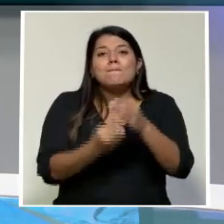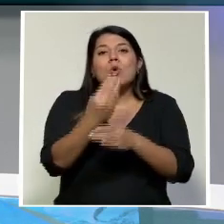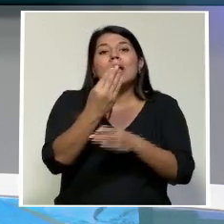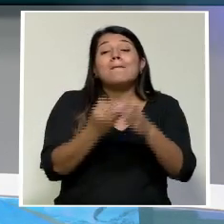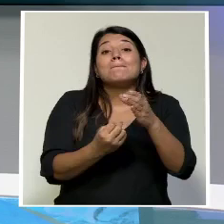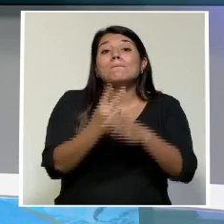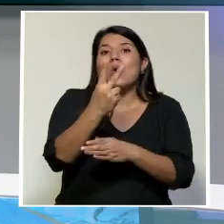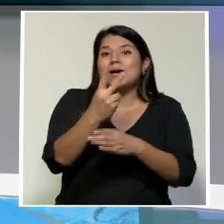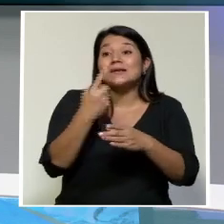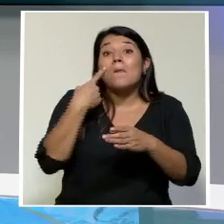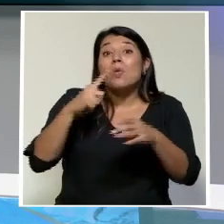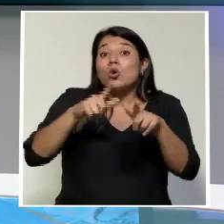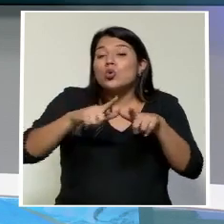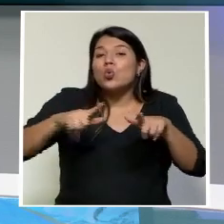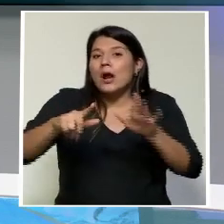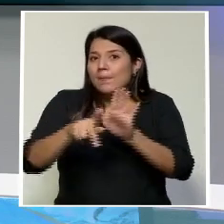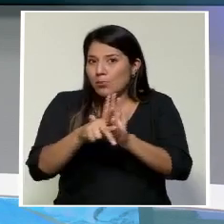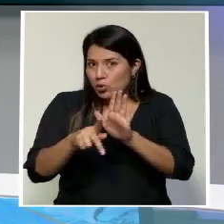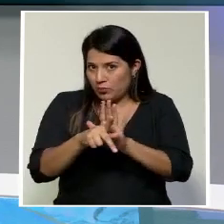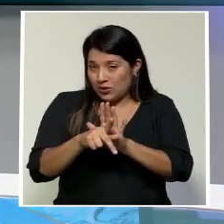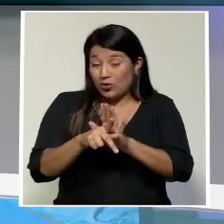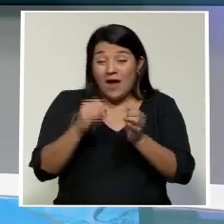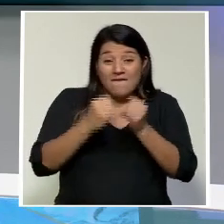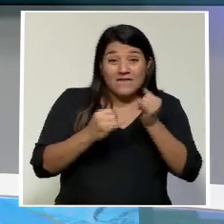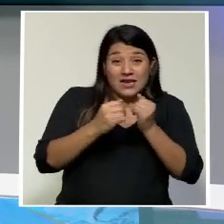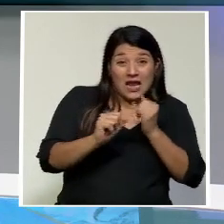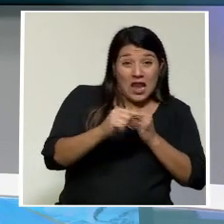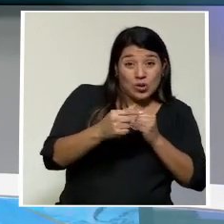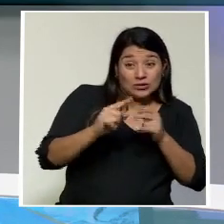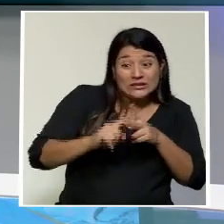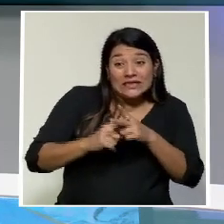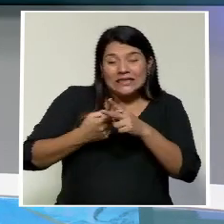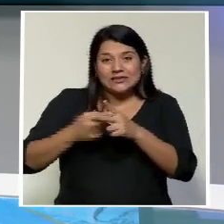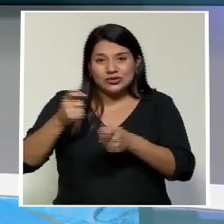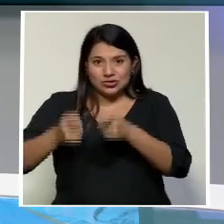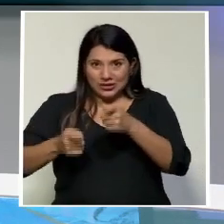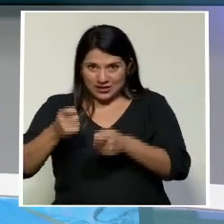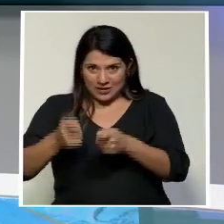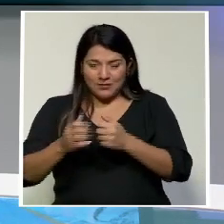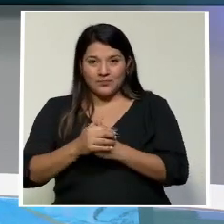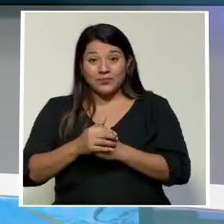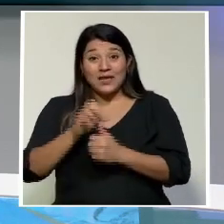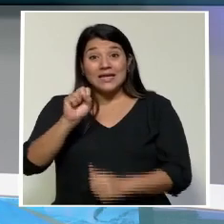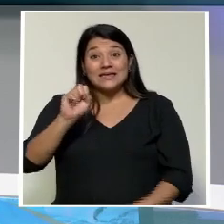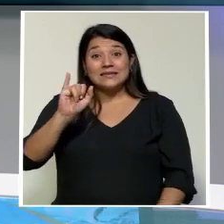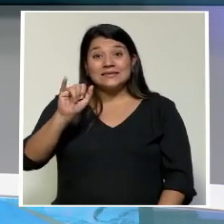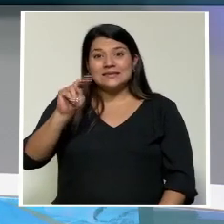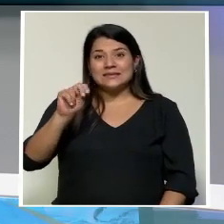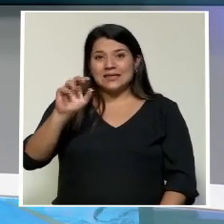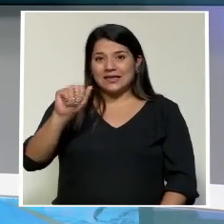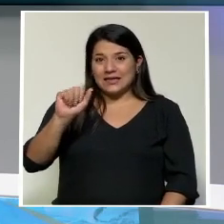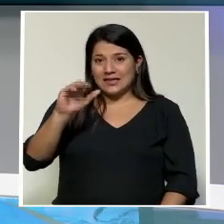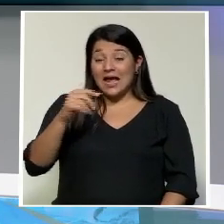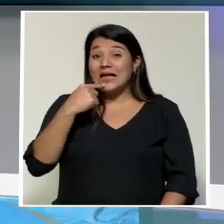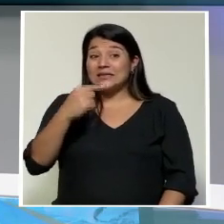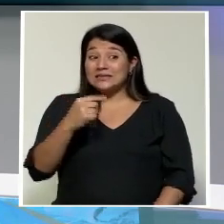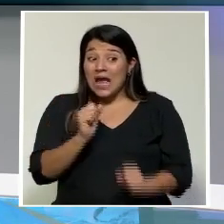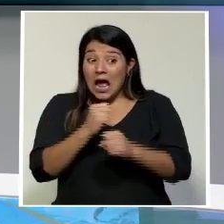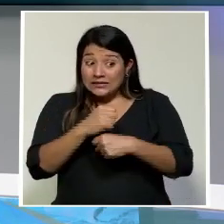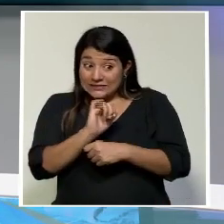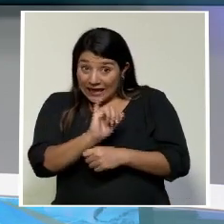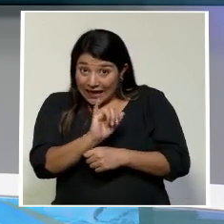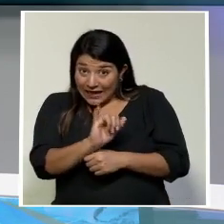y volcán Arenal entre finales de agosto y principios del mes de septiembre. En el SINAC advierten que realizar este tipo de turismo